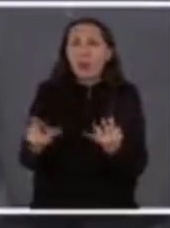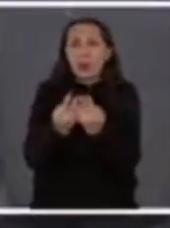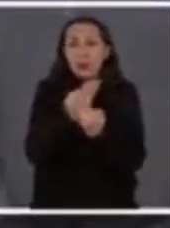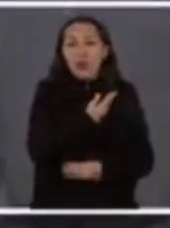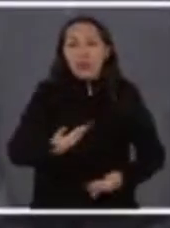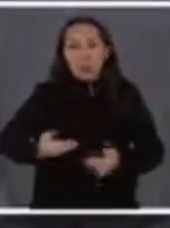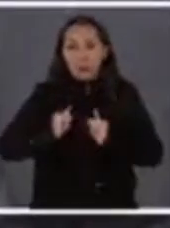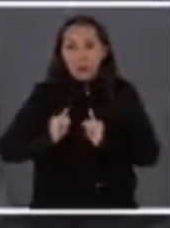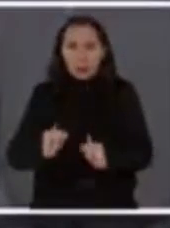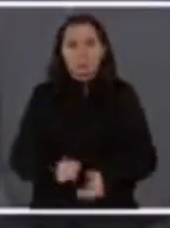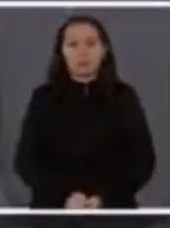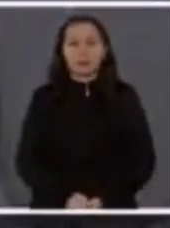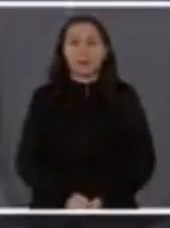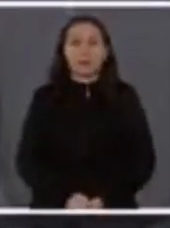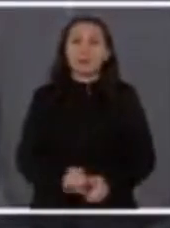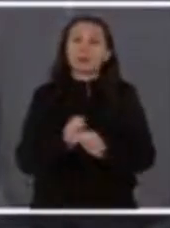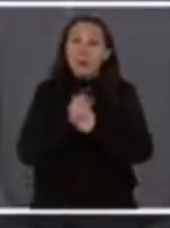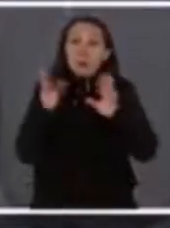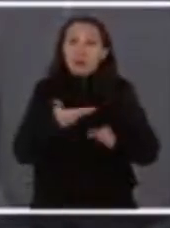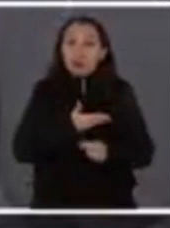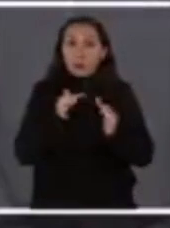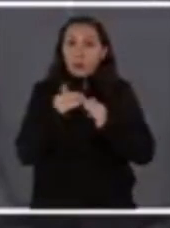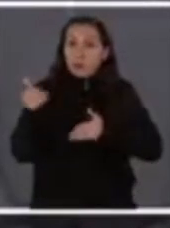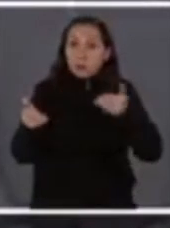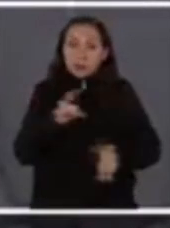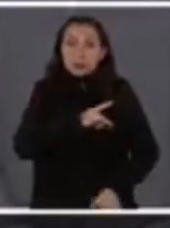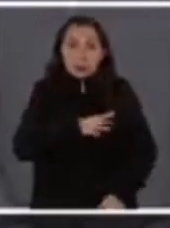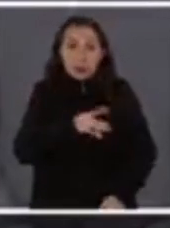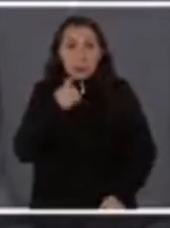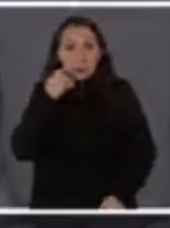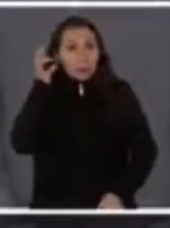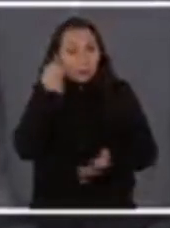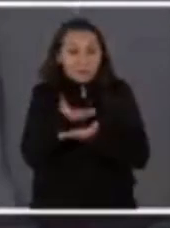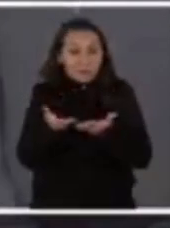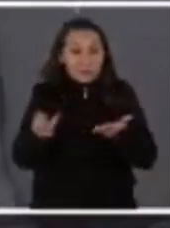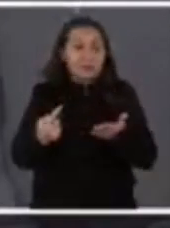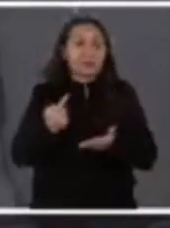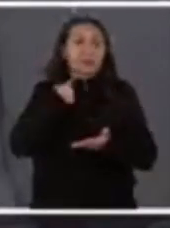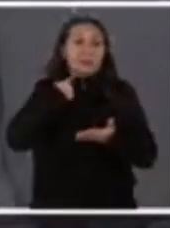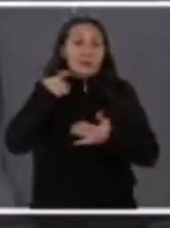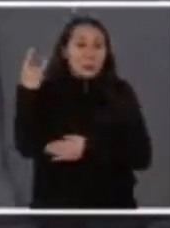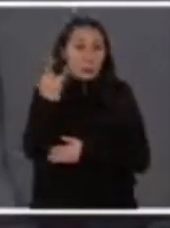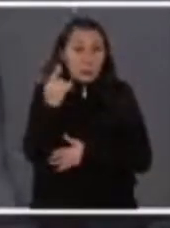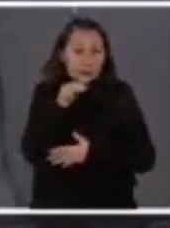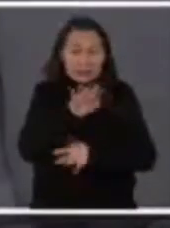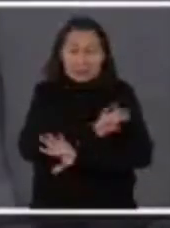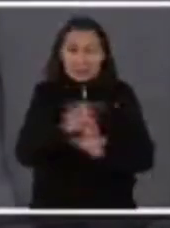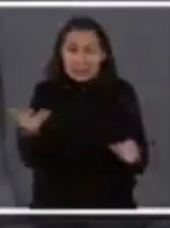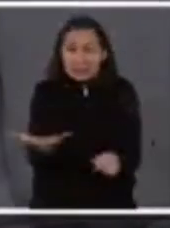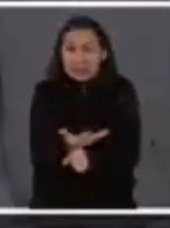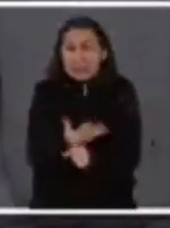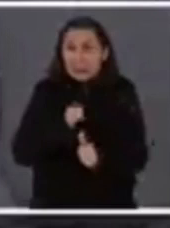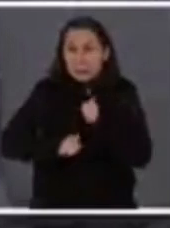gobierno. Tengo muy claro, vecinos y vecinas, chilenos y chilenas, que los efectos de la emergencia han sido catastróficos para